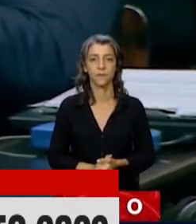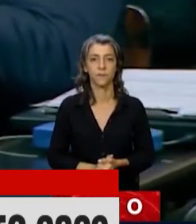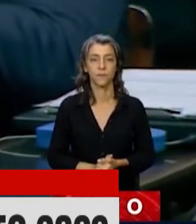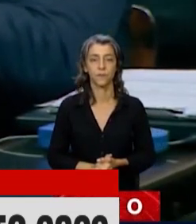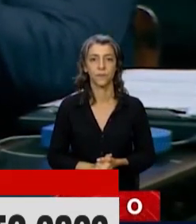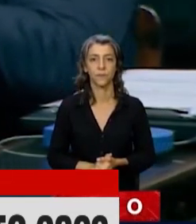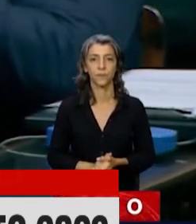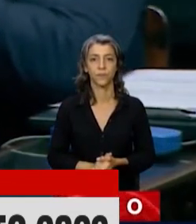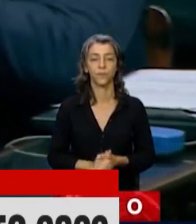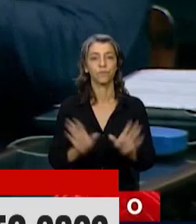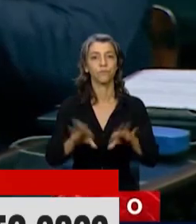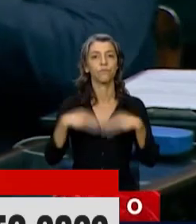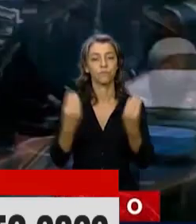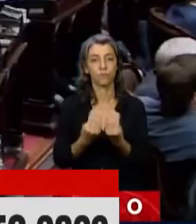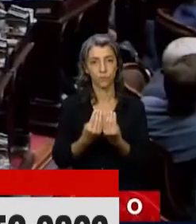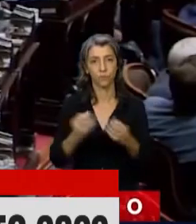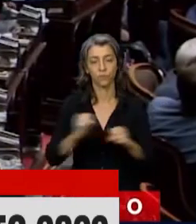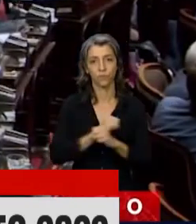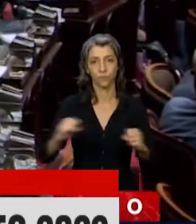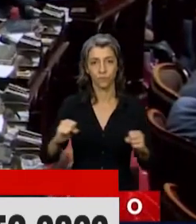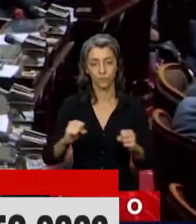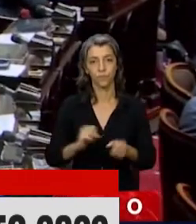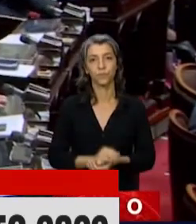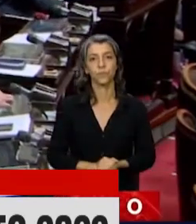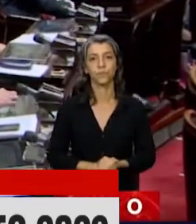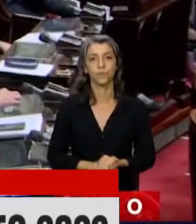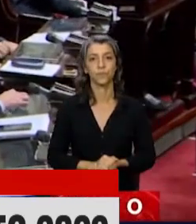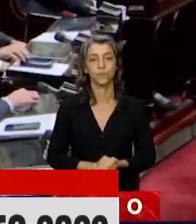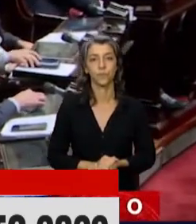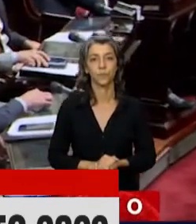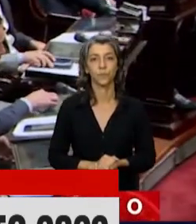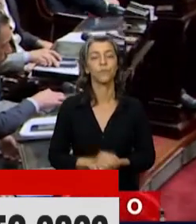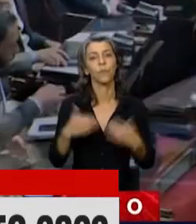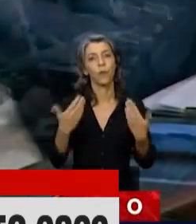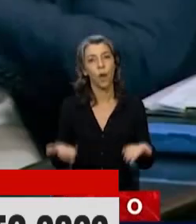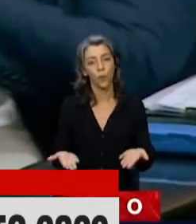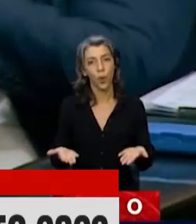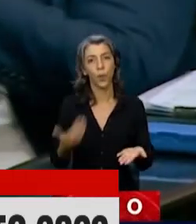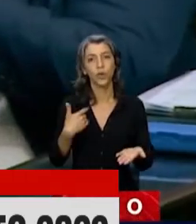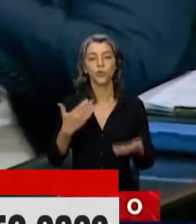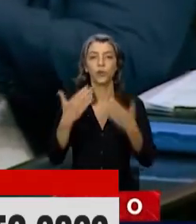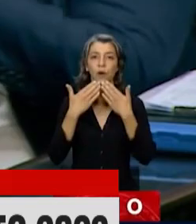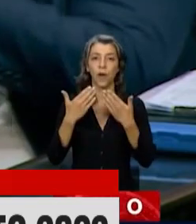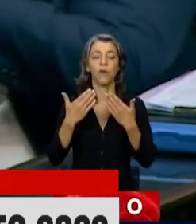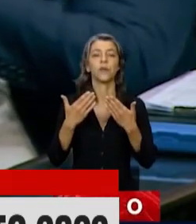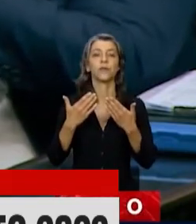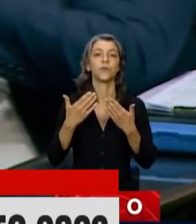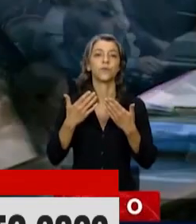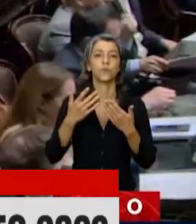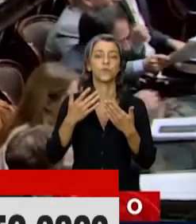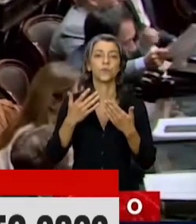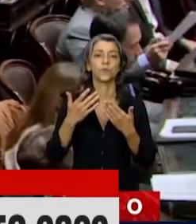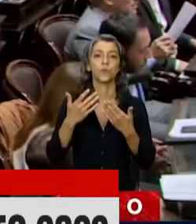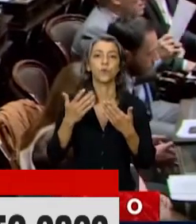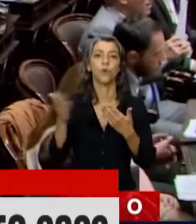la justicia, pero en este caso de lo que se trata es de que paguen un impuesto que afecta a todo el resto